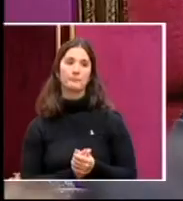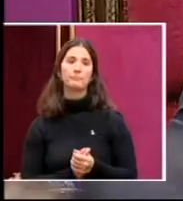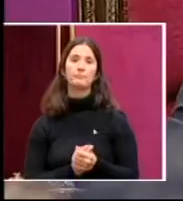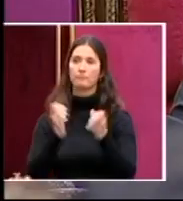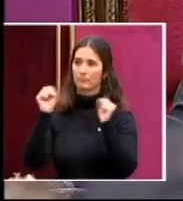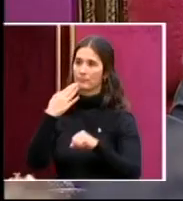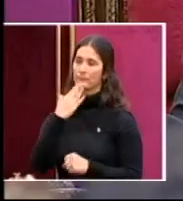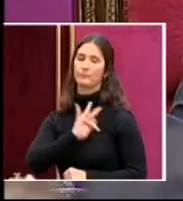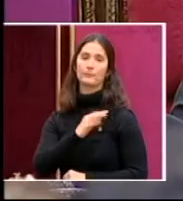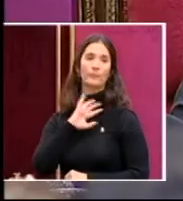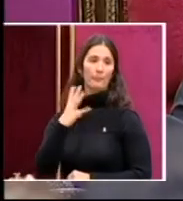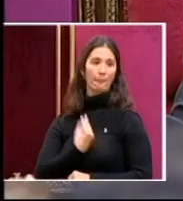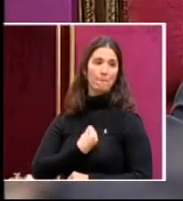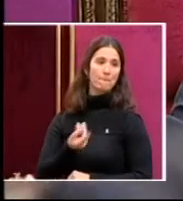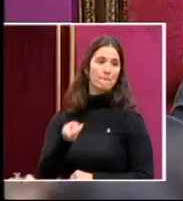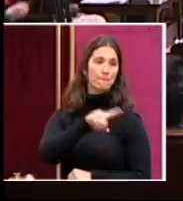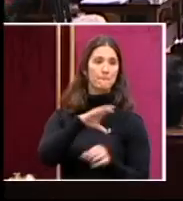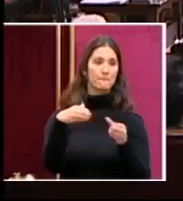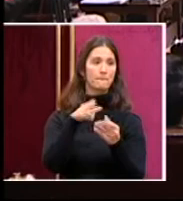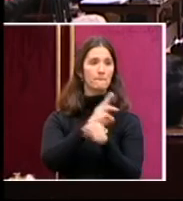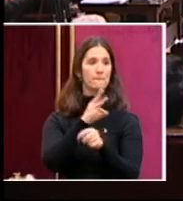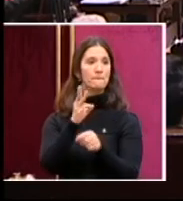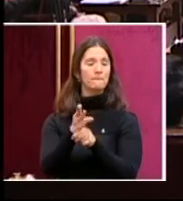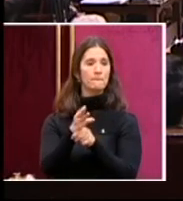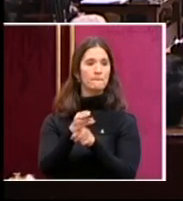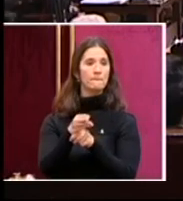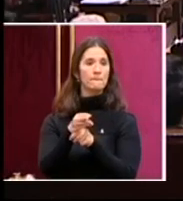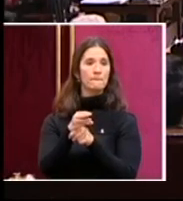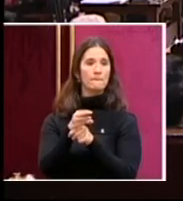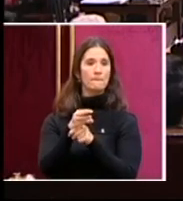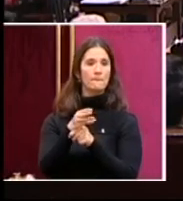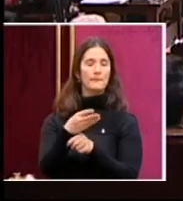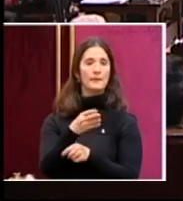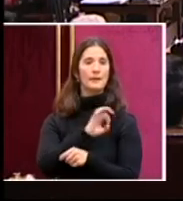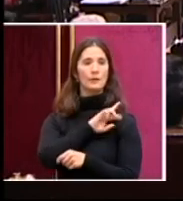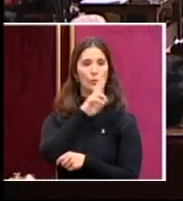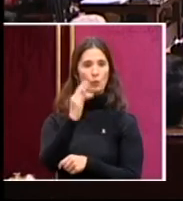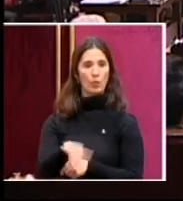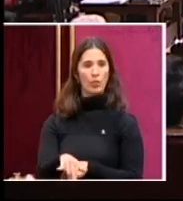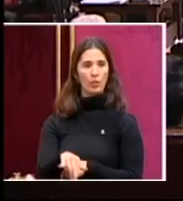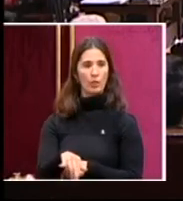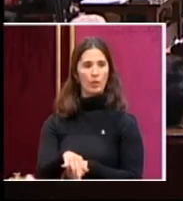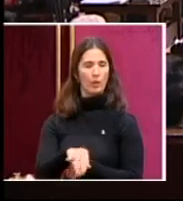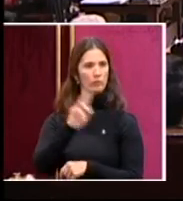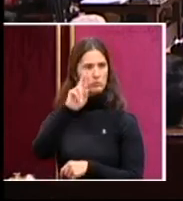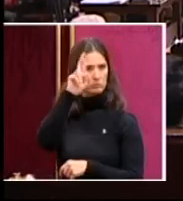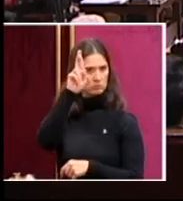Muchas gracias, señor Olivares. Por parte del Grupo Municipal del Partido Popular, señora Ruiz, tiene la palabra.